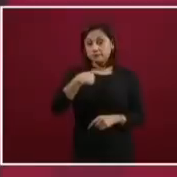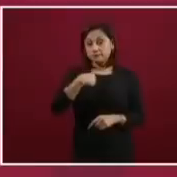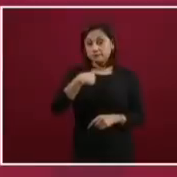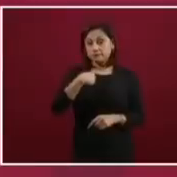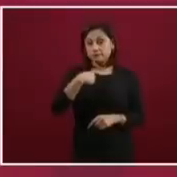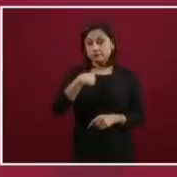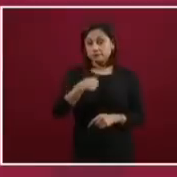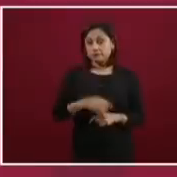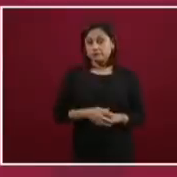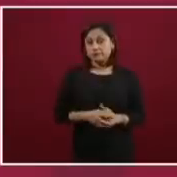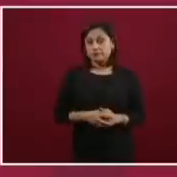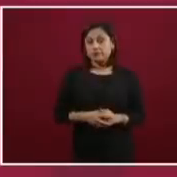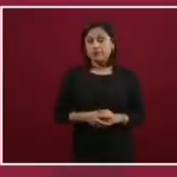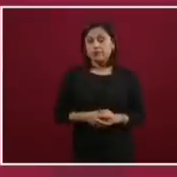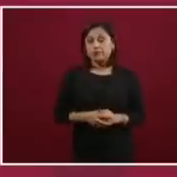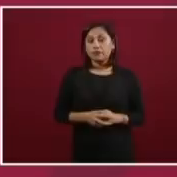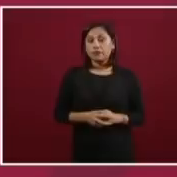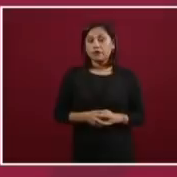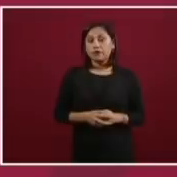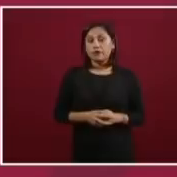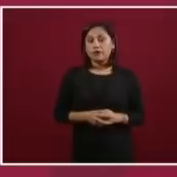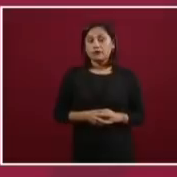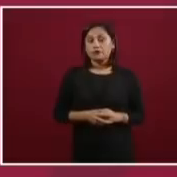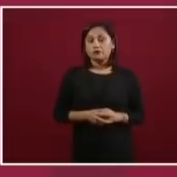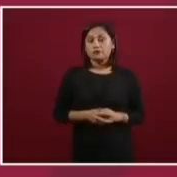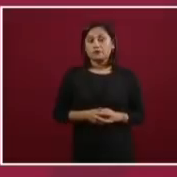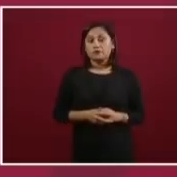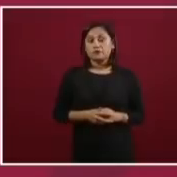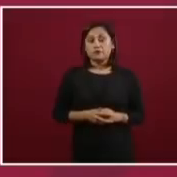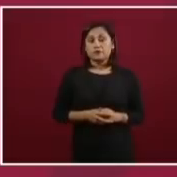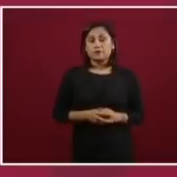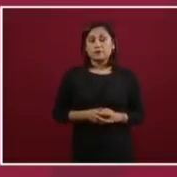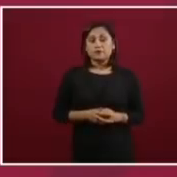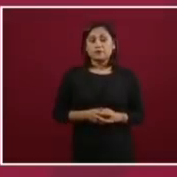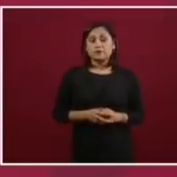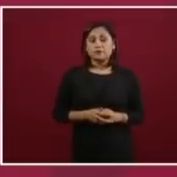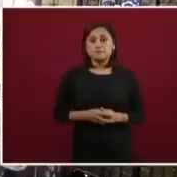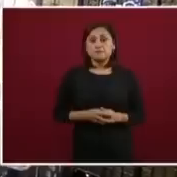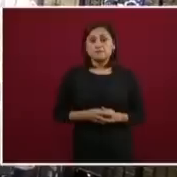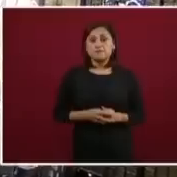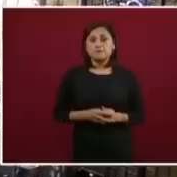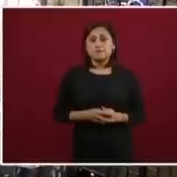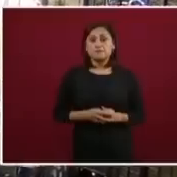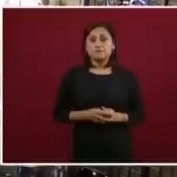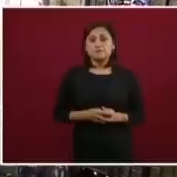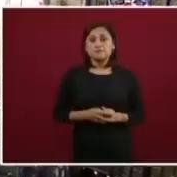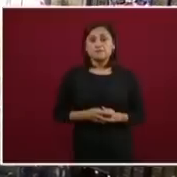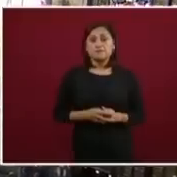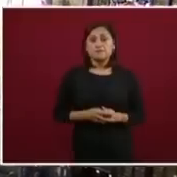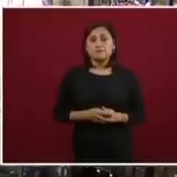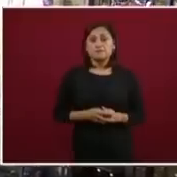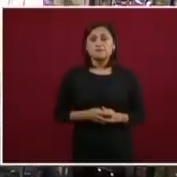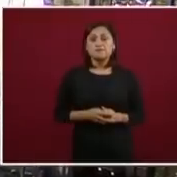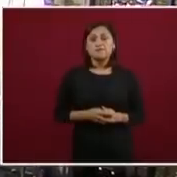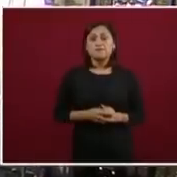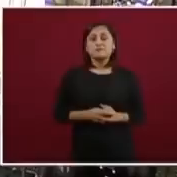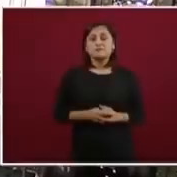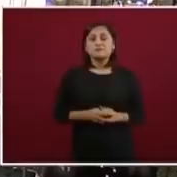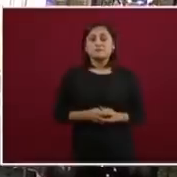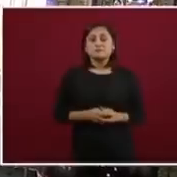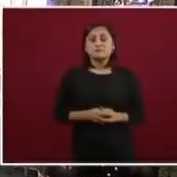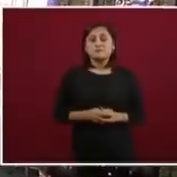a quienes piensan que con la fuerza